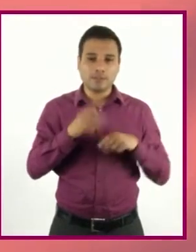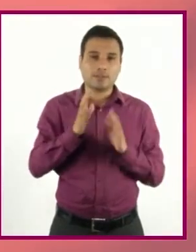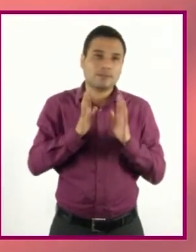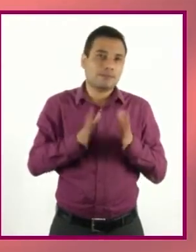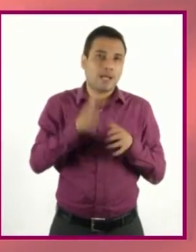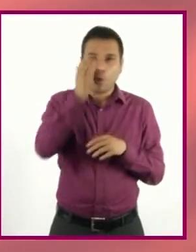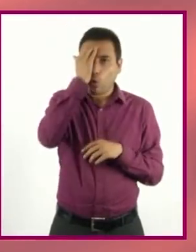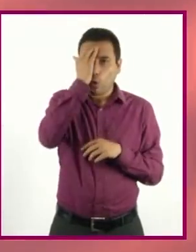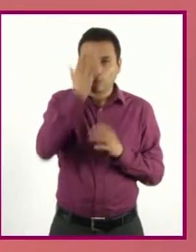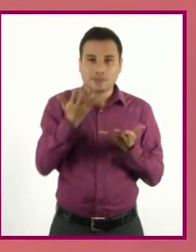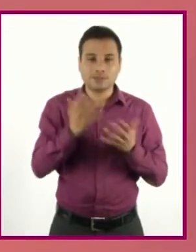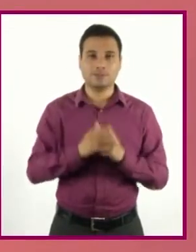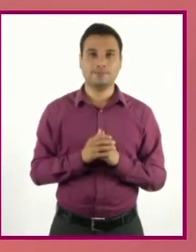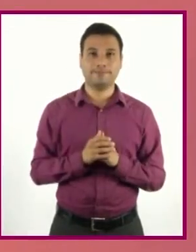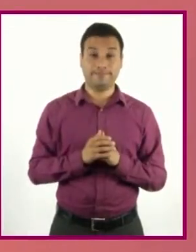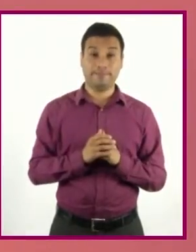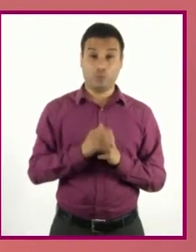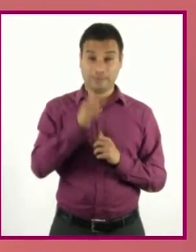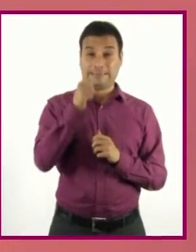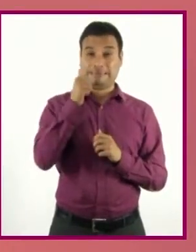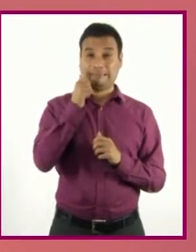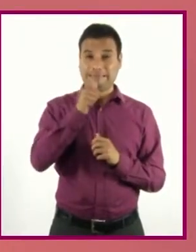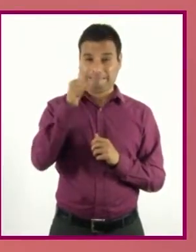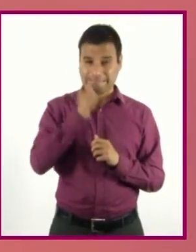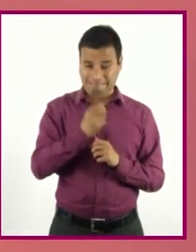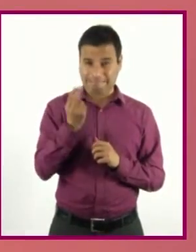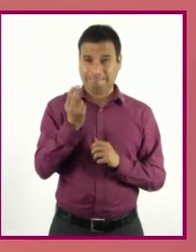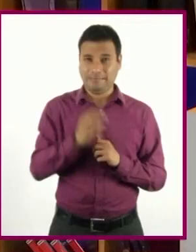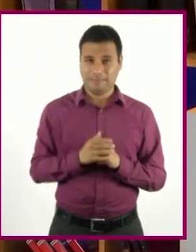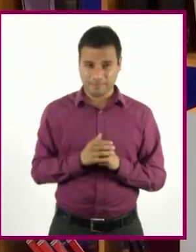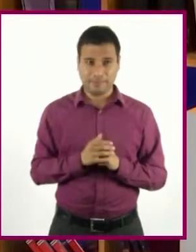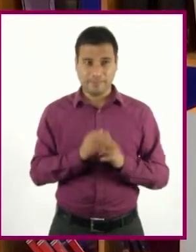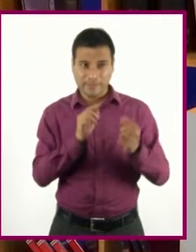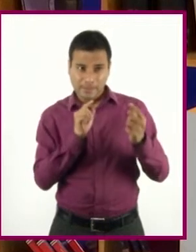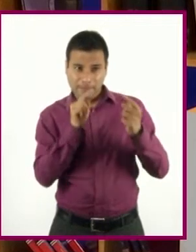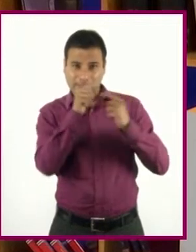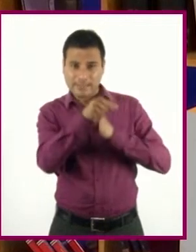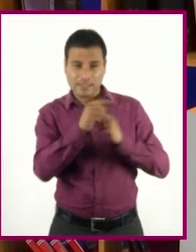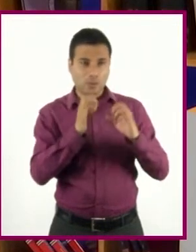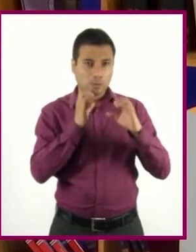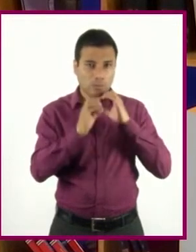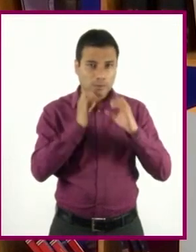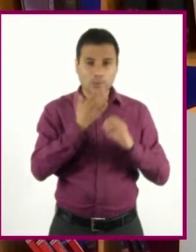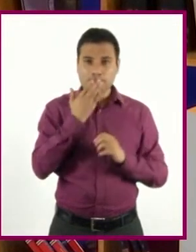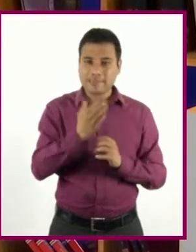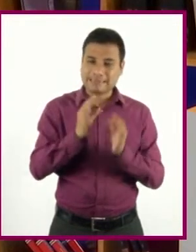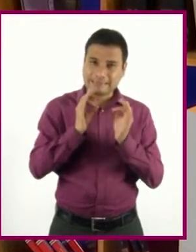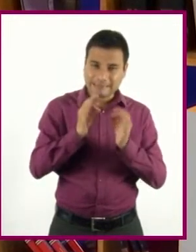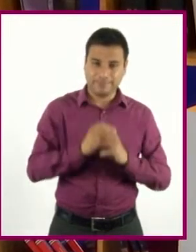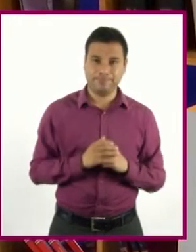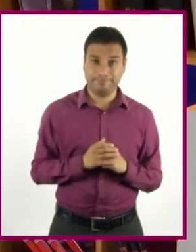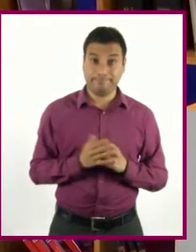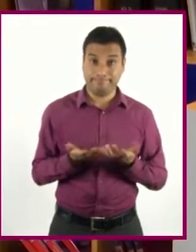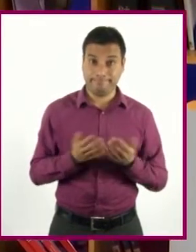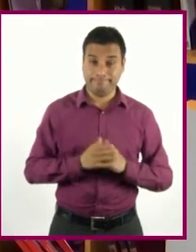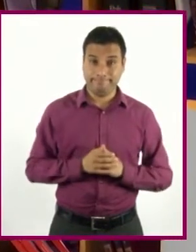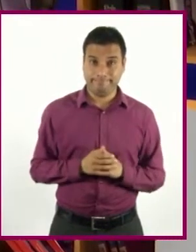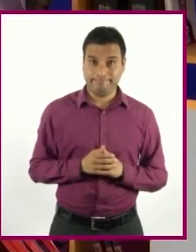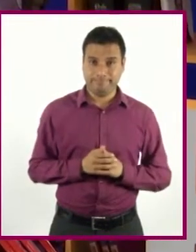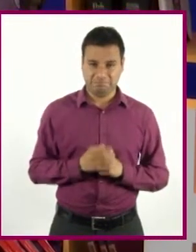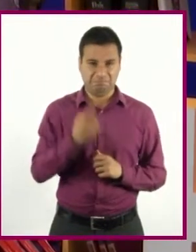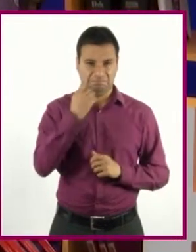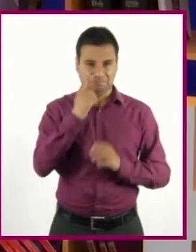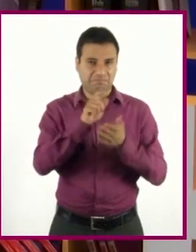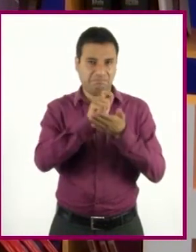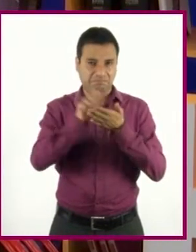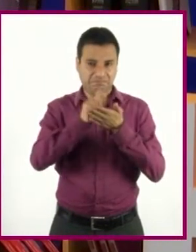familiarizados, pero siempre se debe buscar que haya empatía y buena comunicación. En este sentido, el escritor